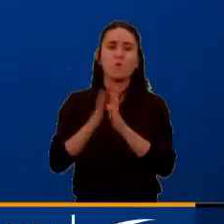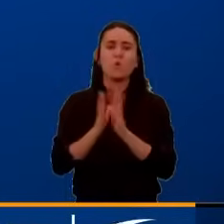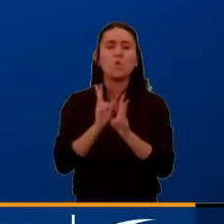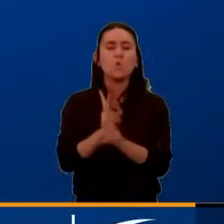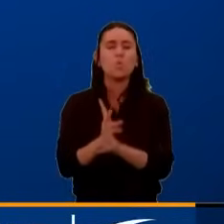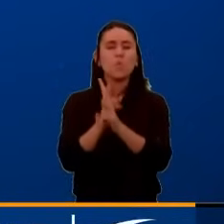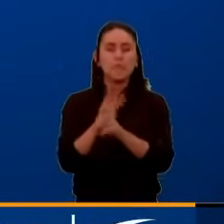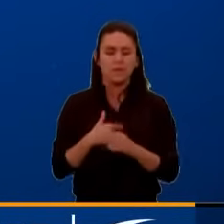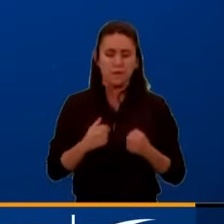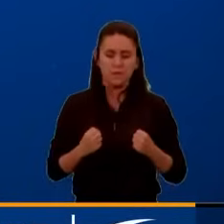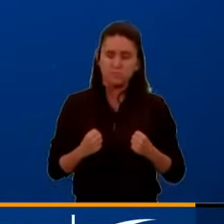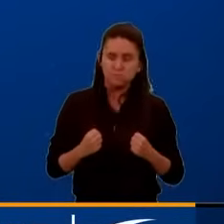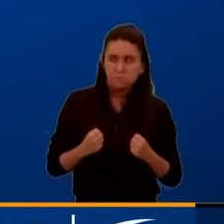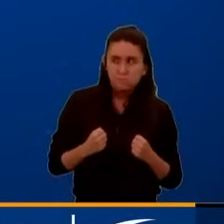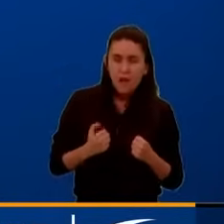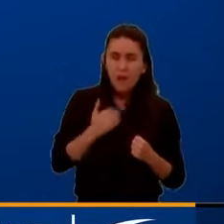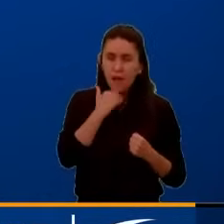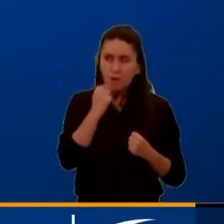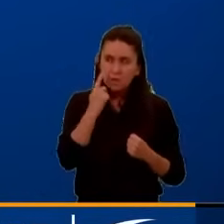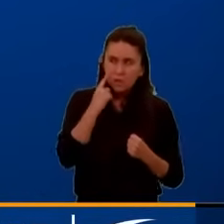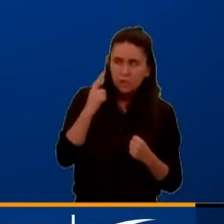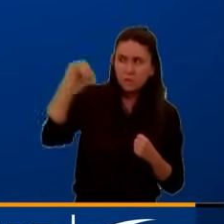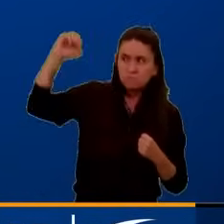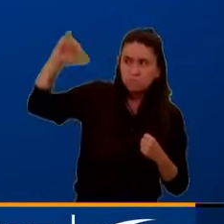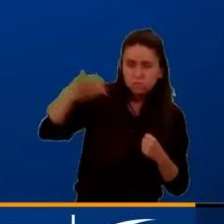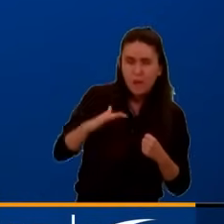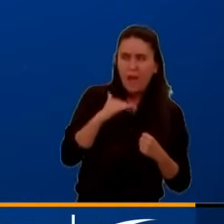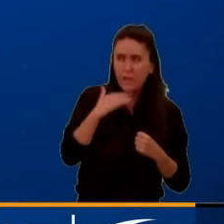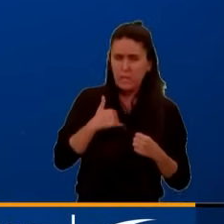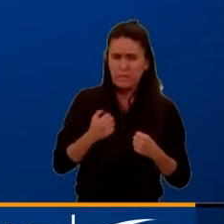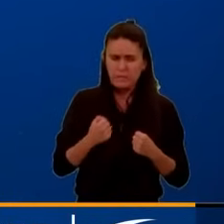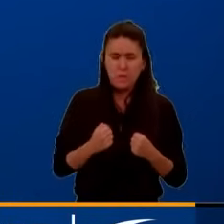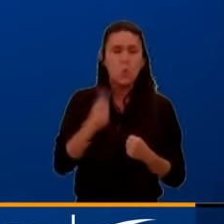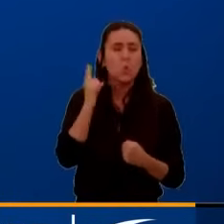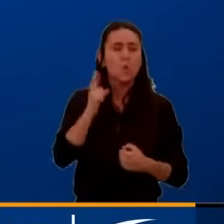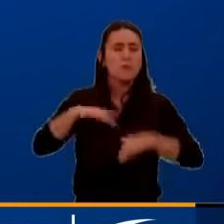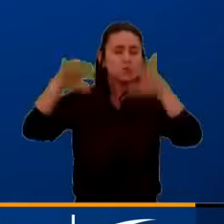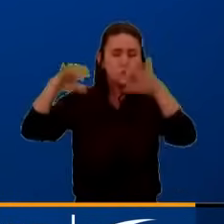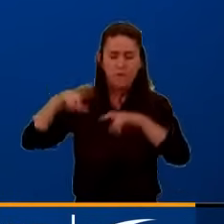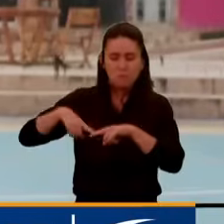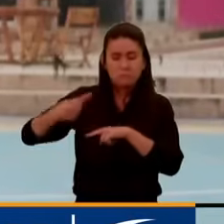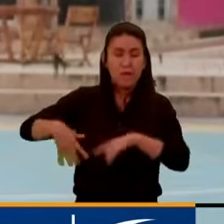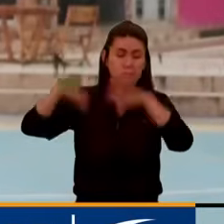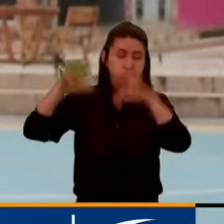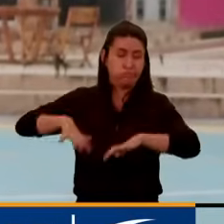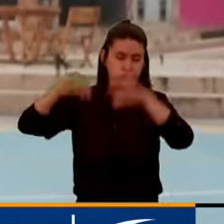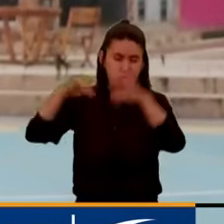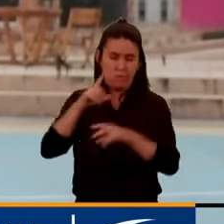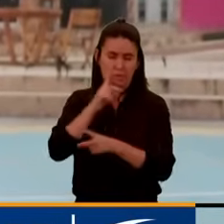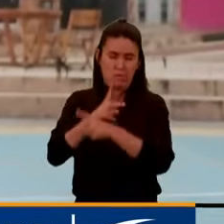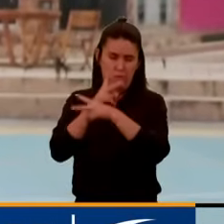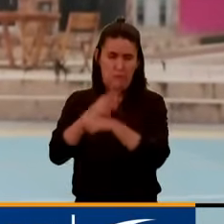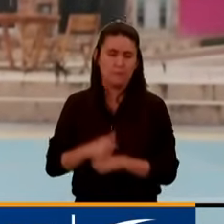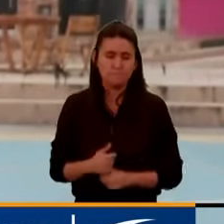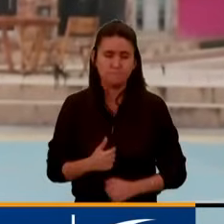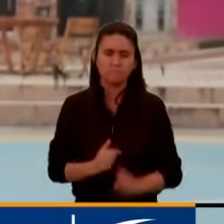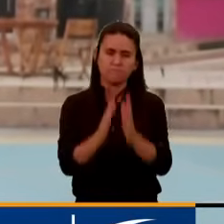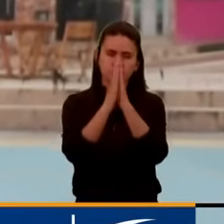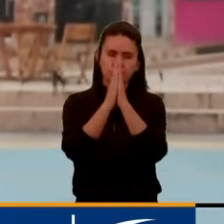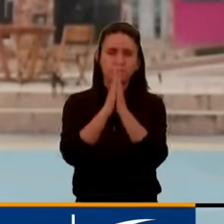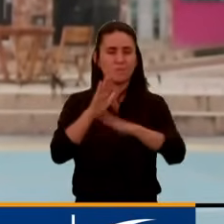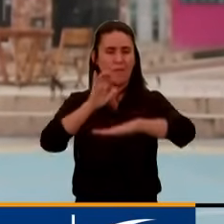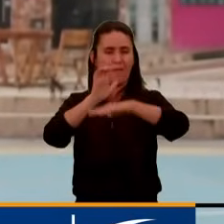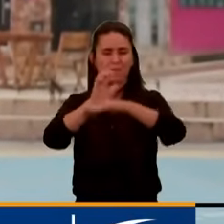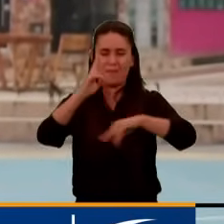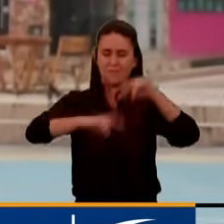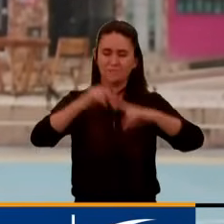por los puntos donde hay riesgos, que aumentan por estos días ante las fuertes lluvias. Quiero pedirle a Envías que